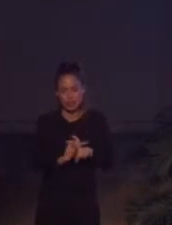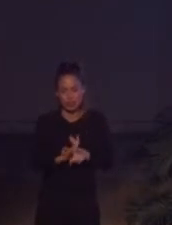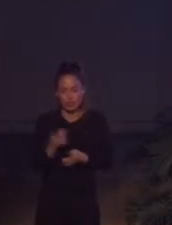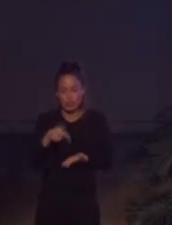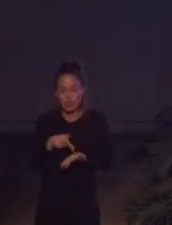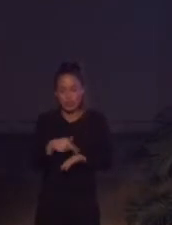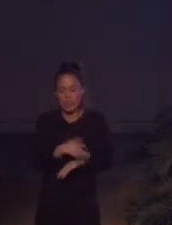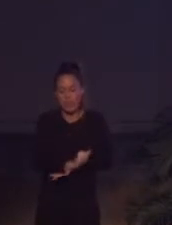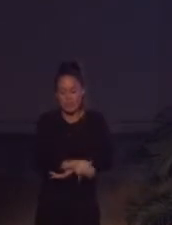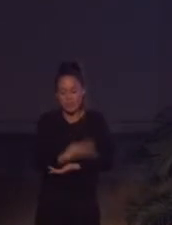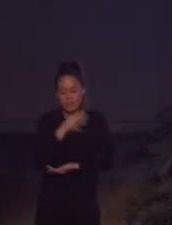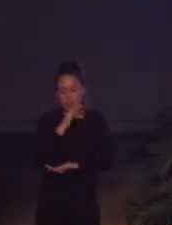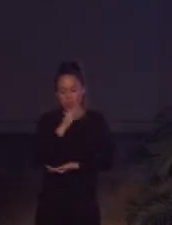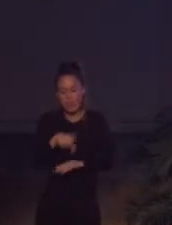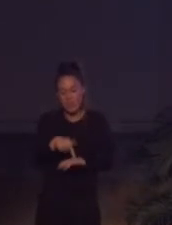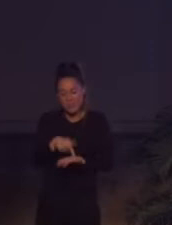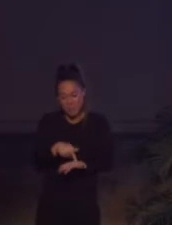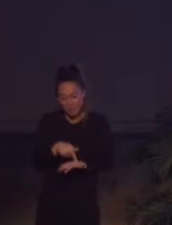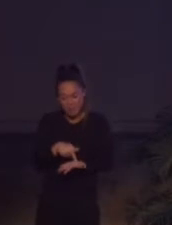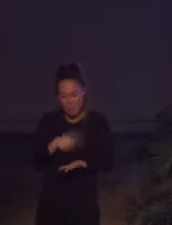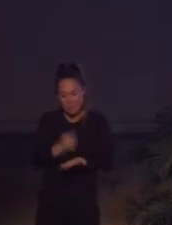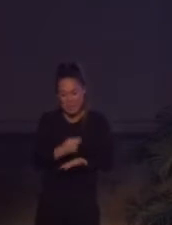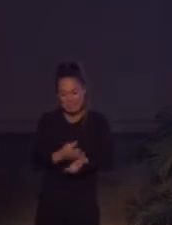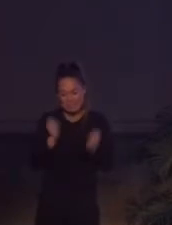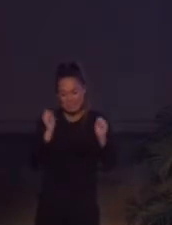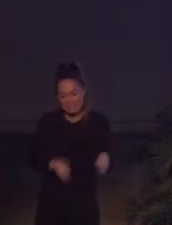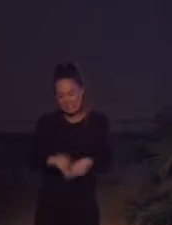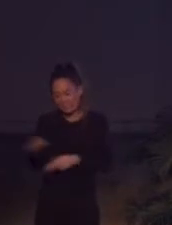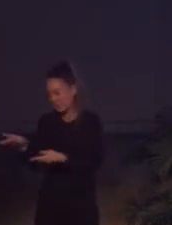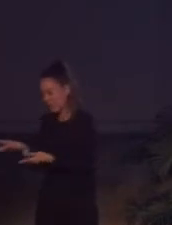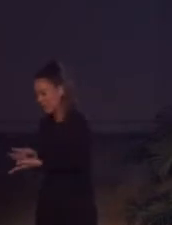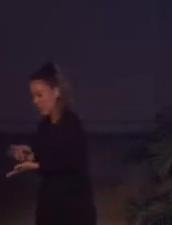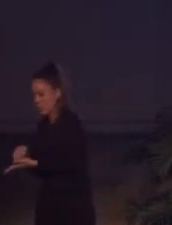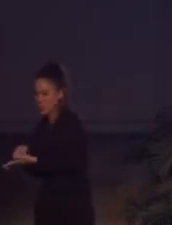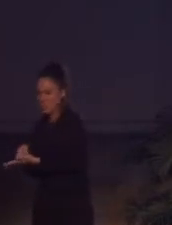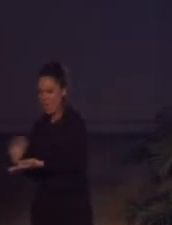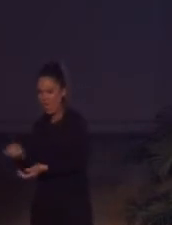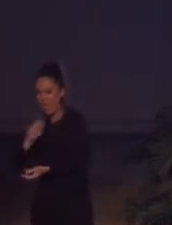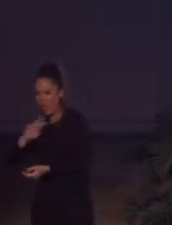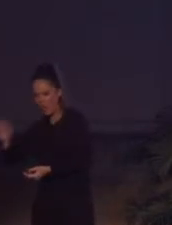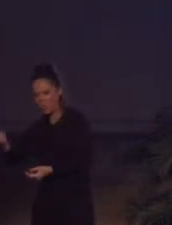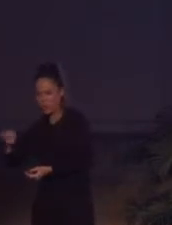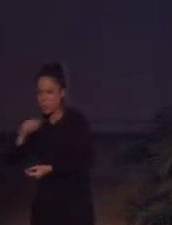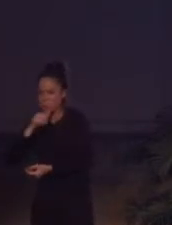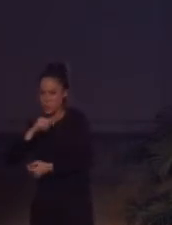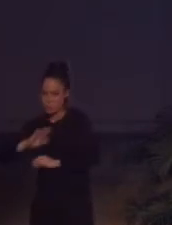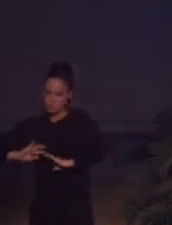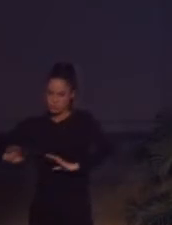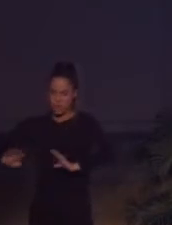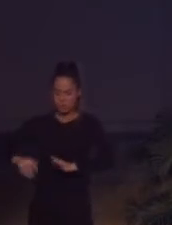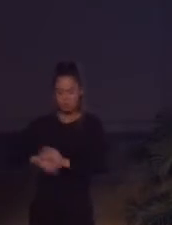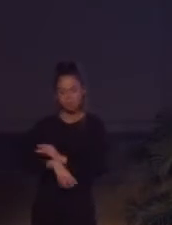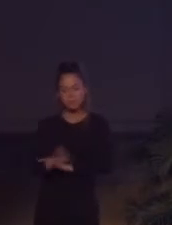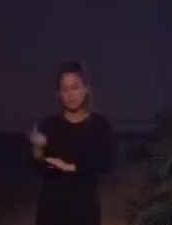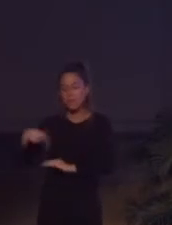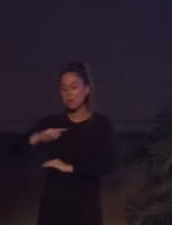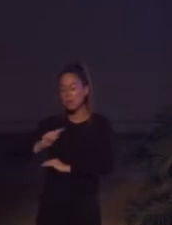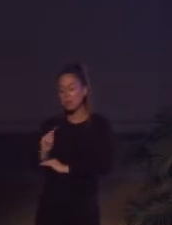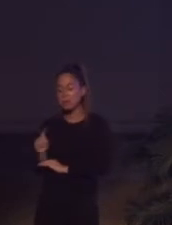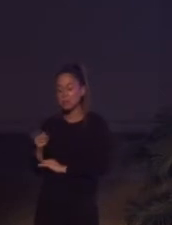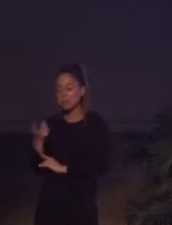deuda y no nos queríamos meter otra vez en un berenjenal. Pero Katia nos dijo, mira, yo os ayudo a editar la